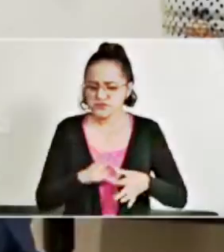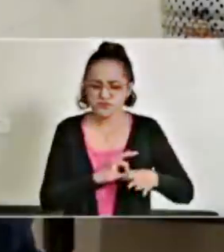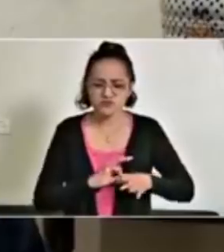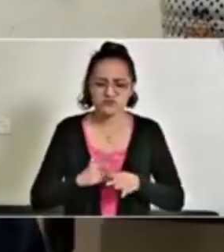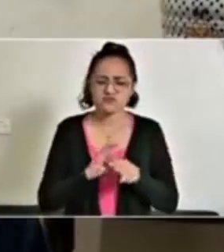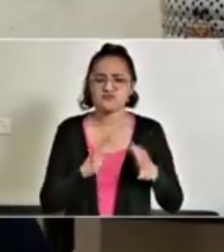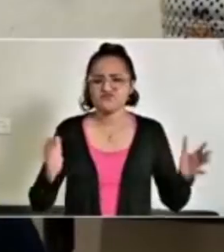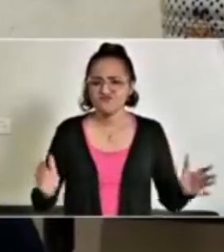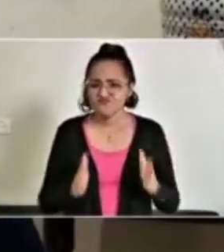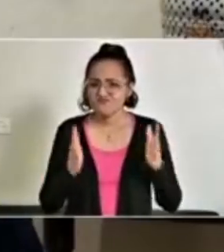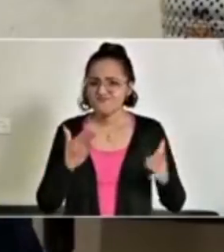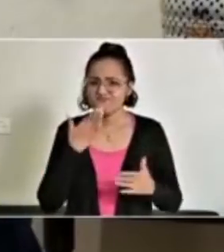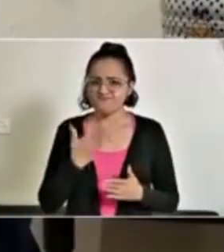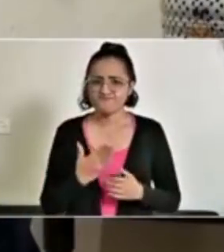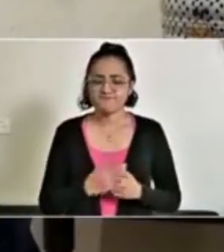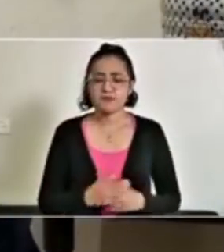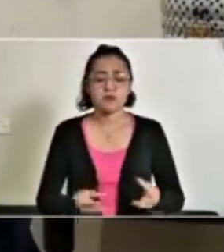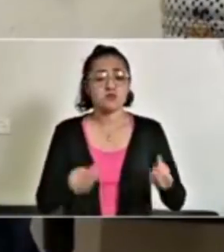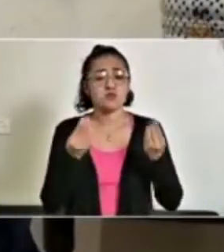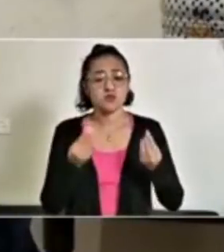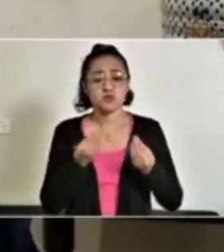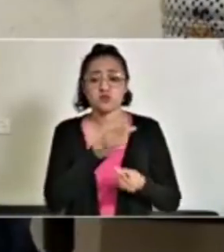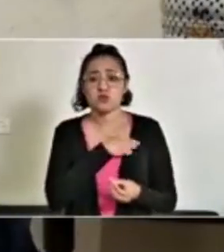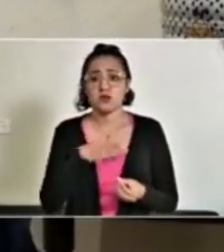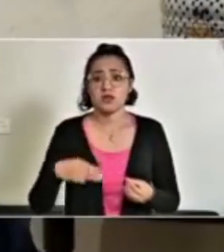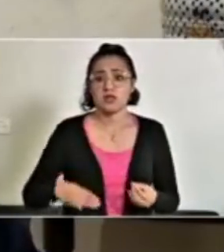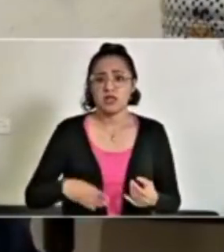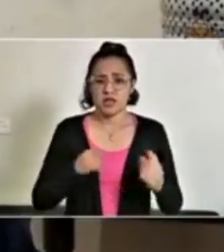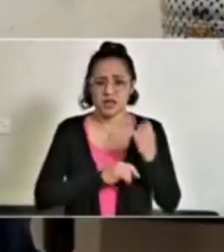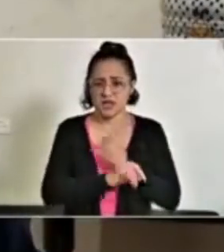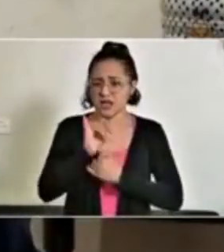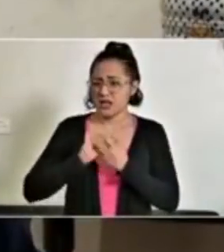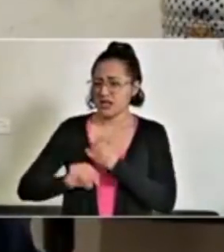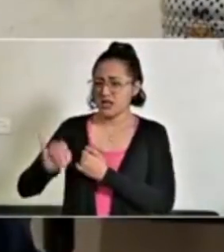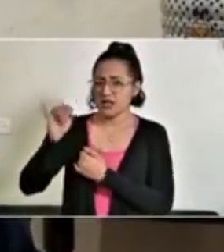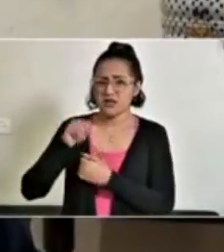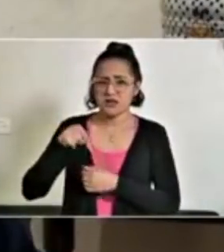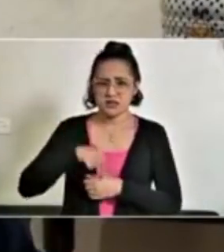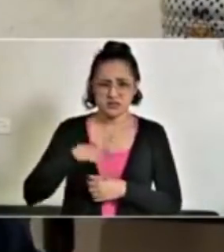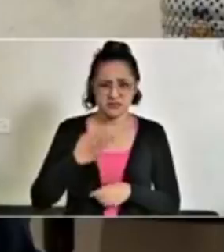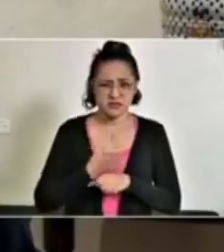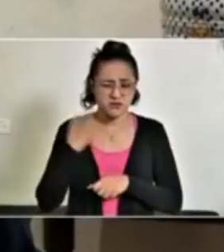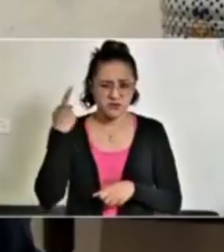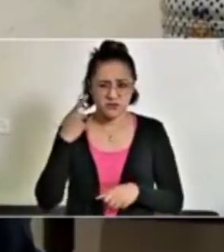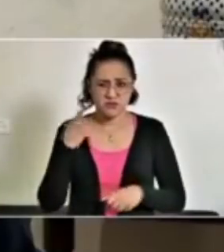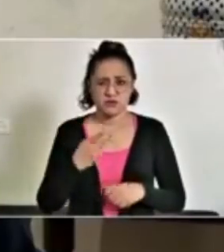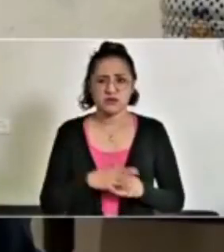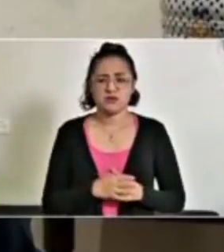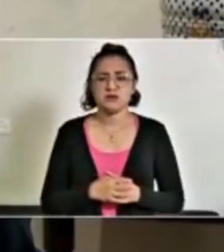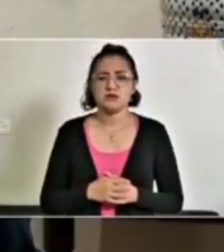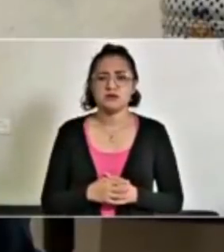hay muchos municipios en regiones del estado muchos